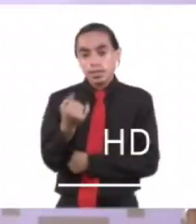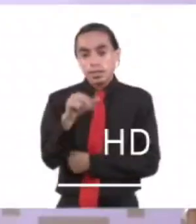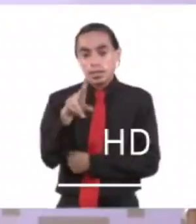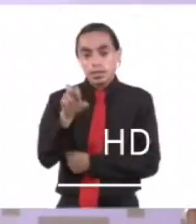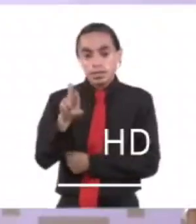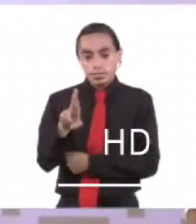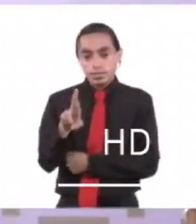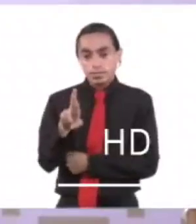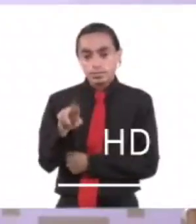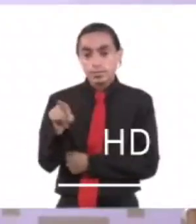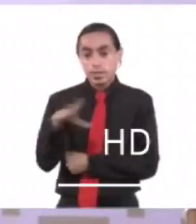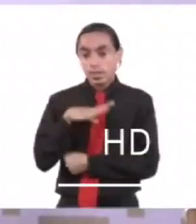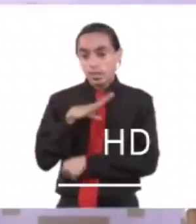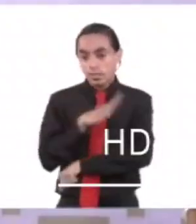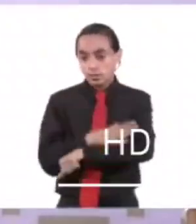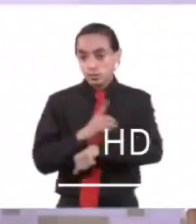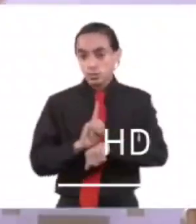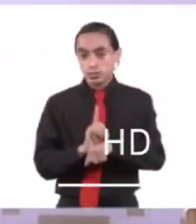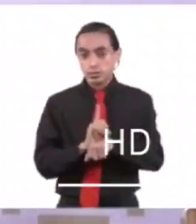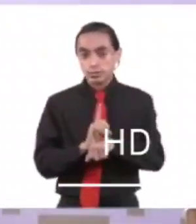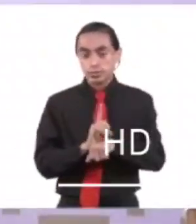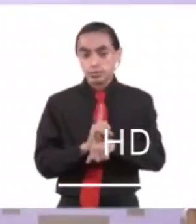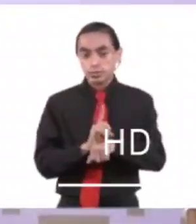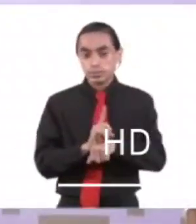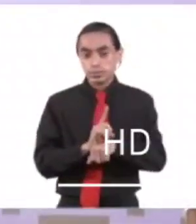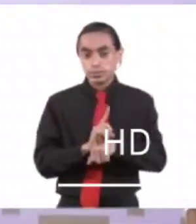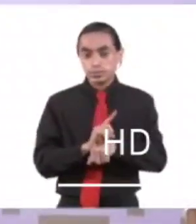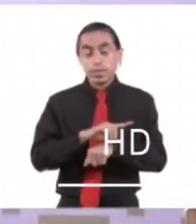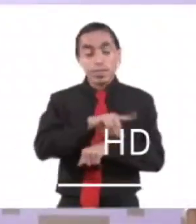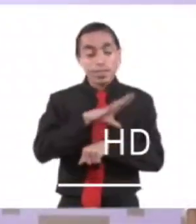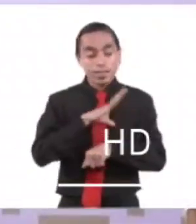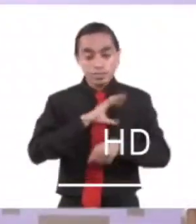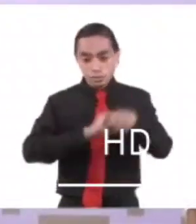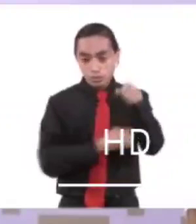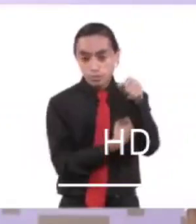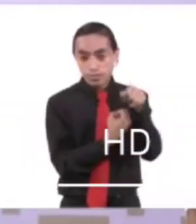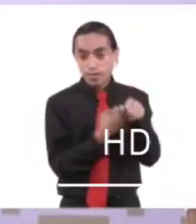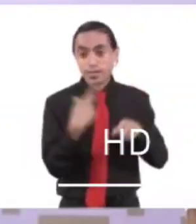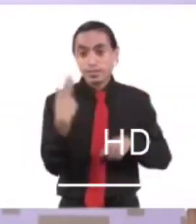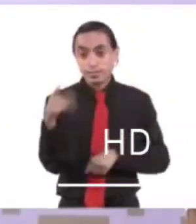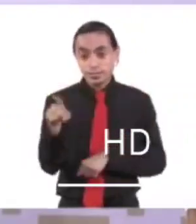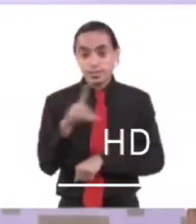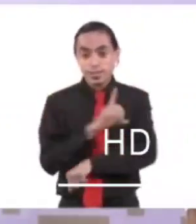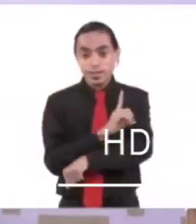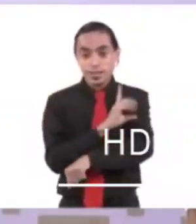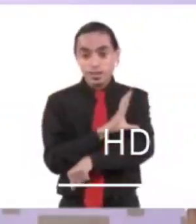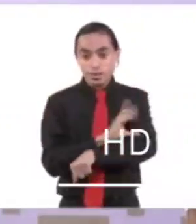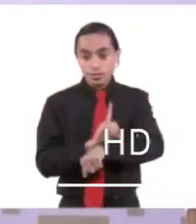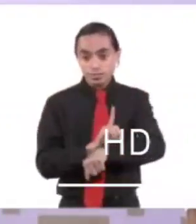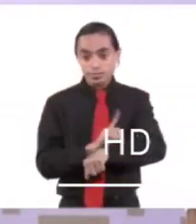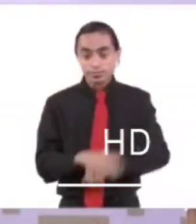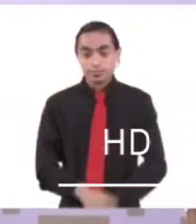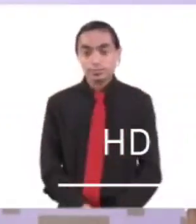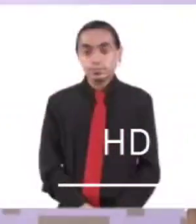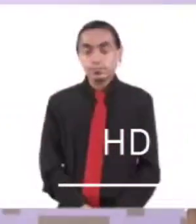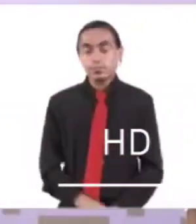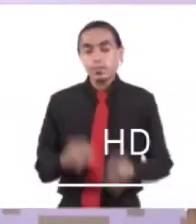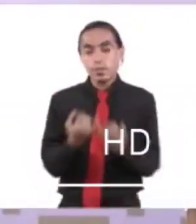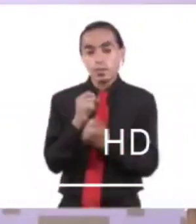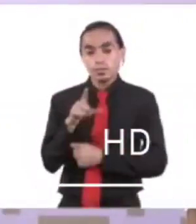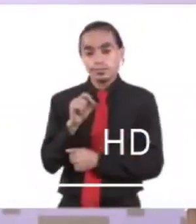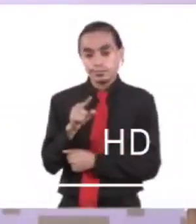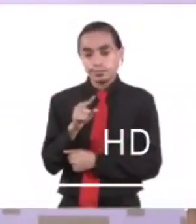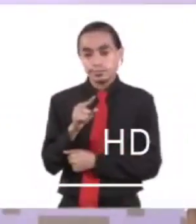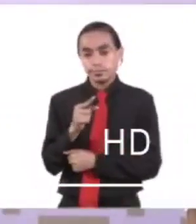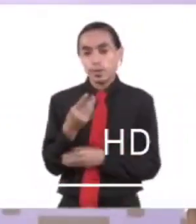el coordinador de todos estos 300 pilares. Por supuesto también es